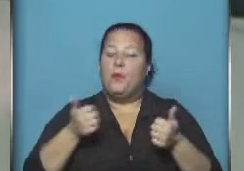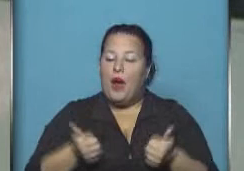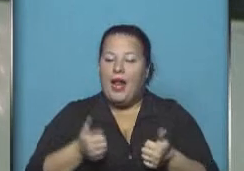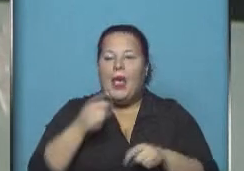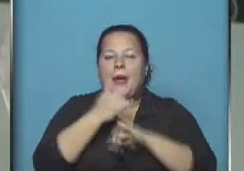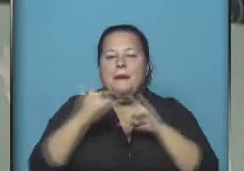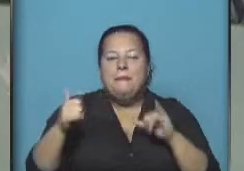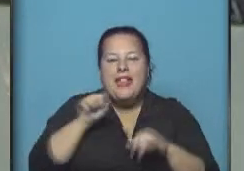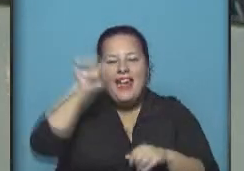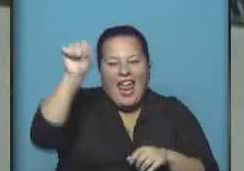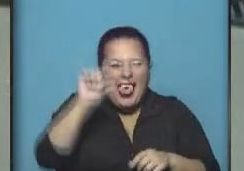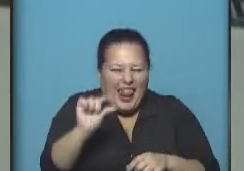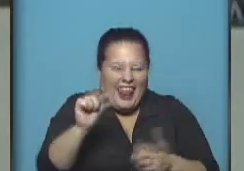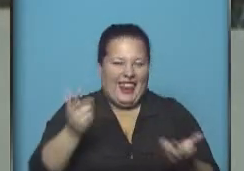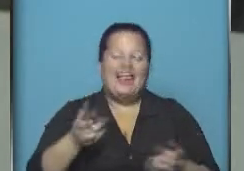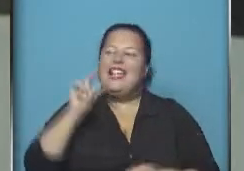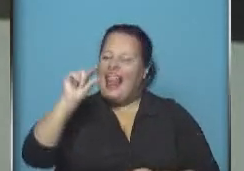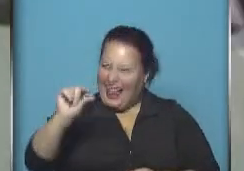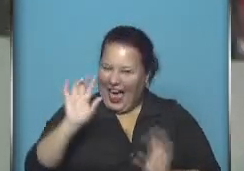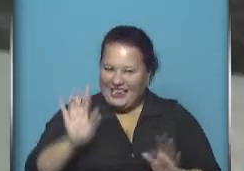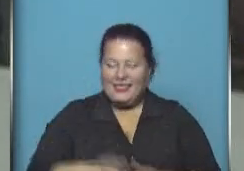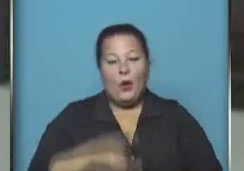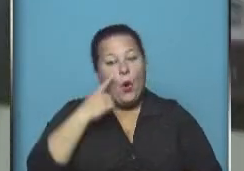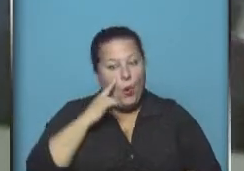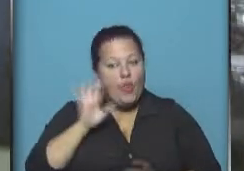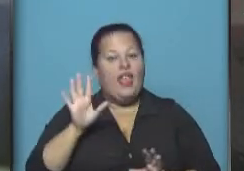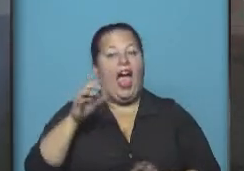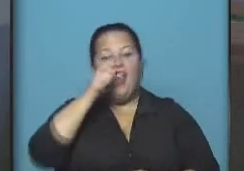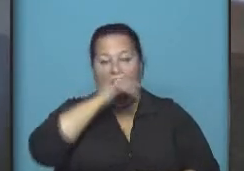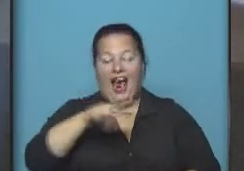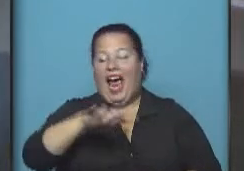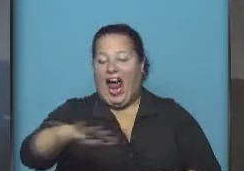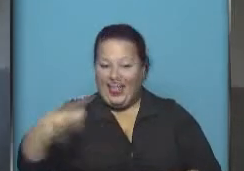mini superhéroe, chiquitito, claro, chiquitito. Pequeñito así. Tener cuidado con los amigos del jardín después de la película.